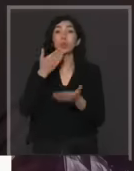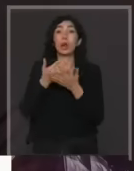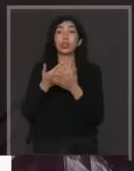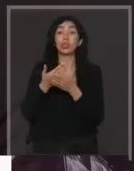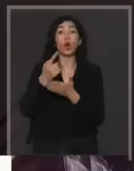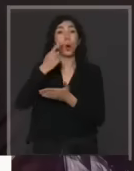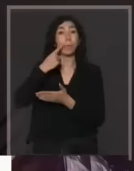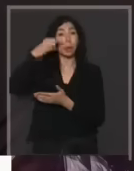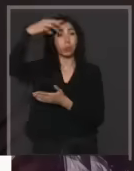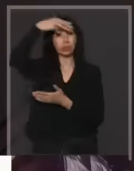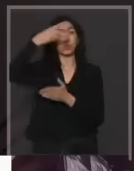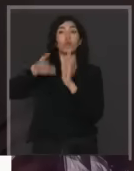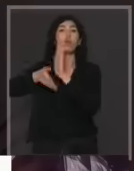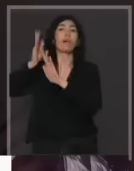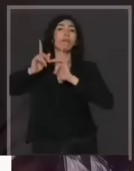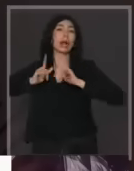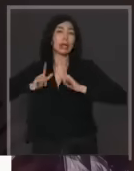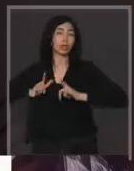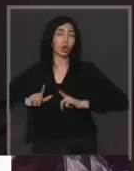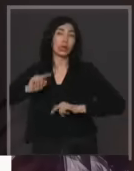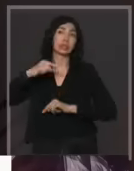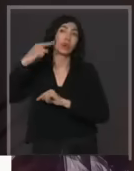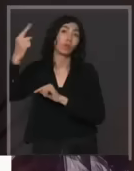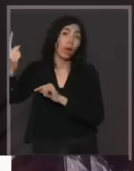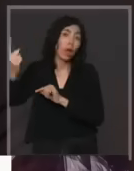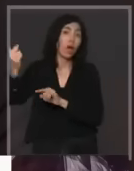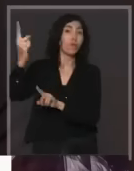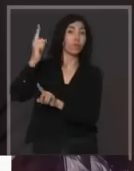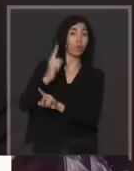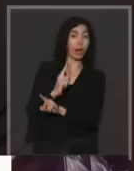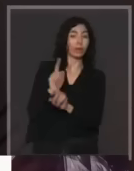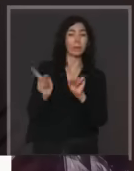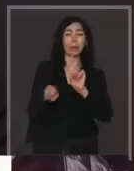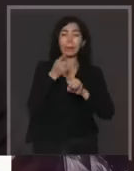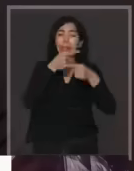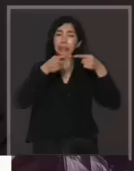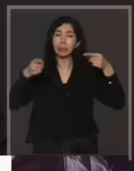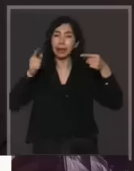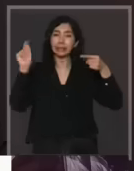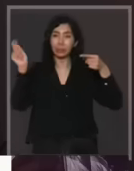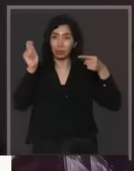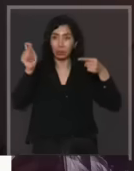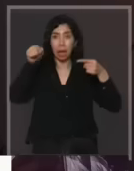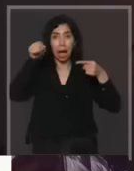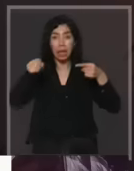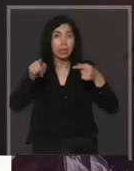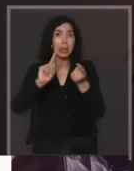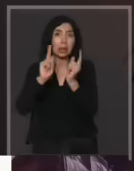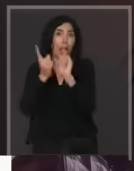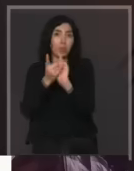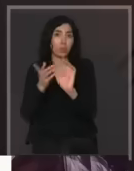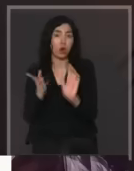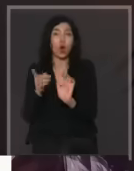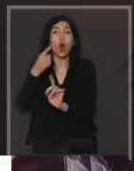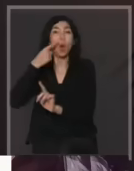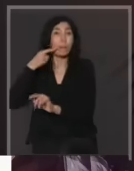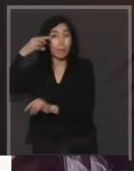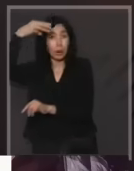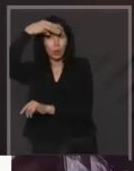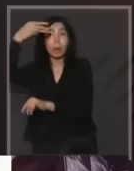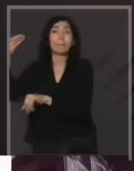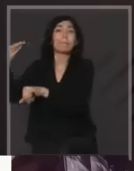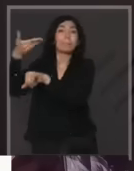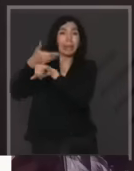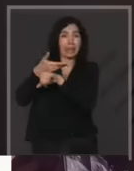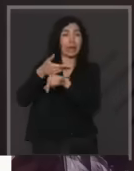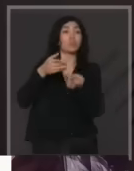de Monsalve, que estuvo de vacaciones muy pocos días. Él volvió la primera semana de septiembre. Ahí cambió en el equipo, porque Manuel pidió que lo